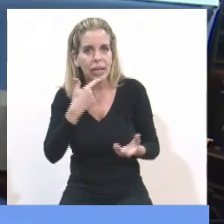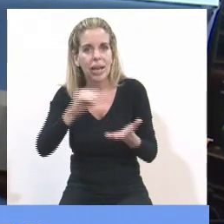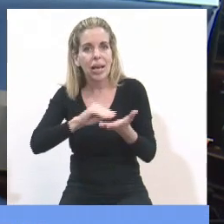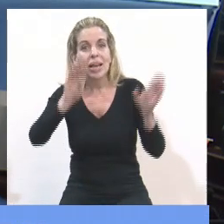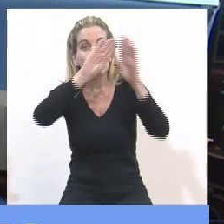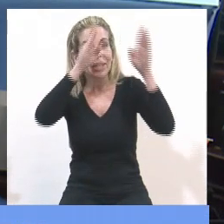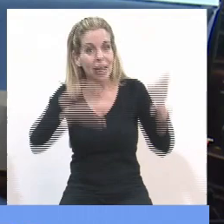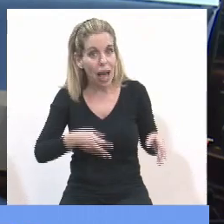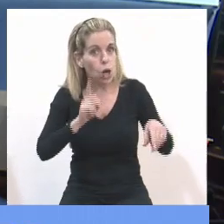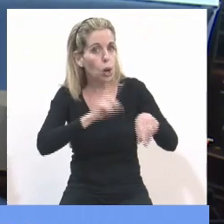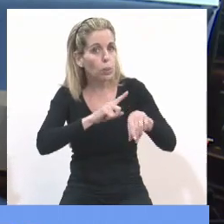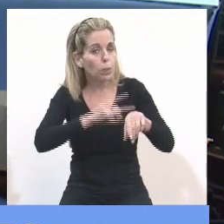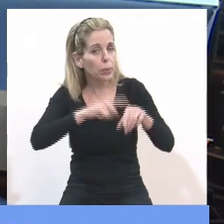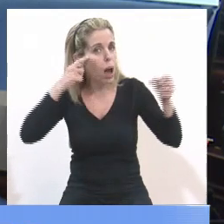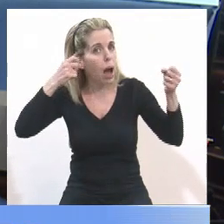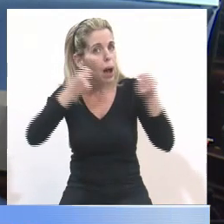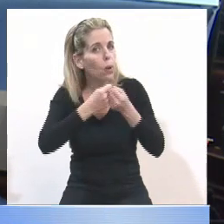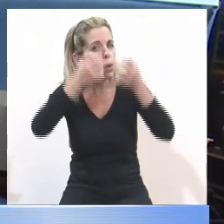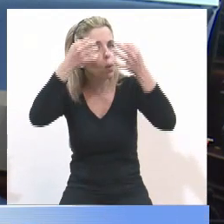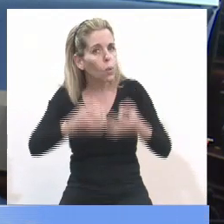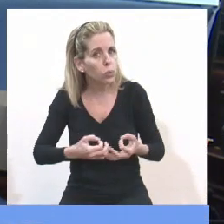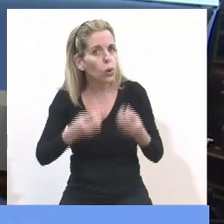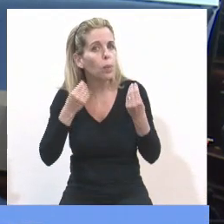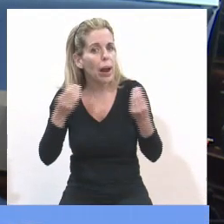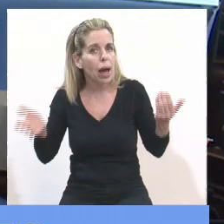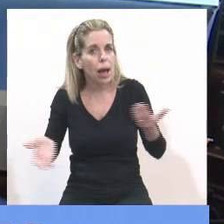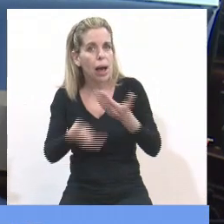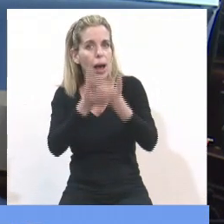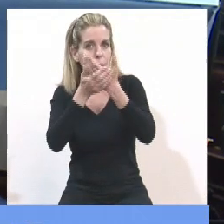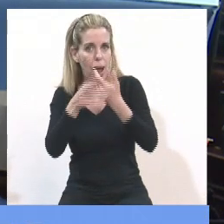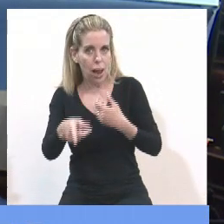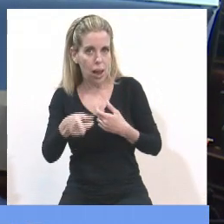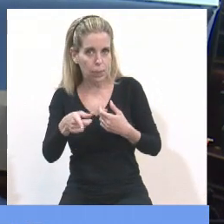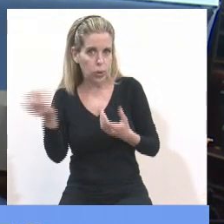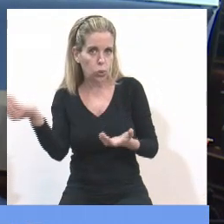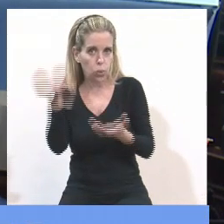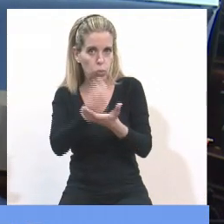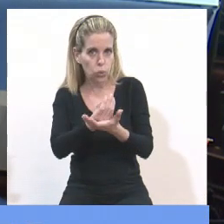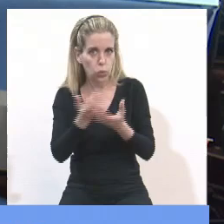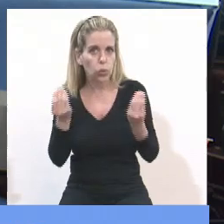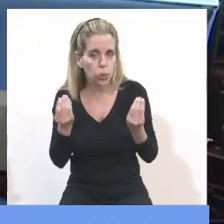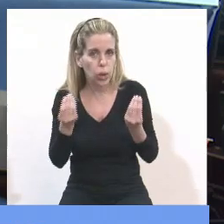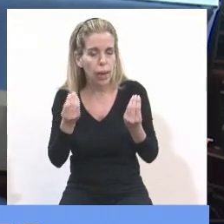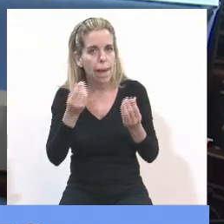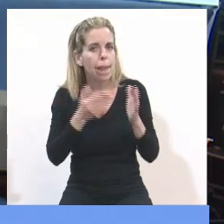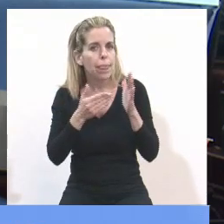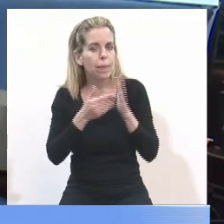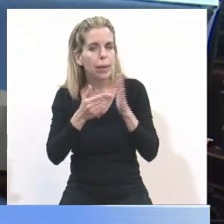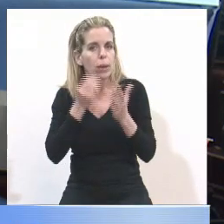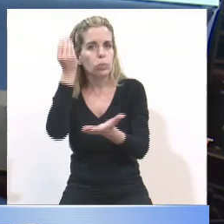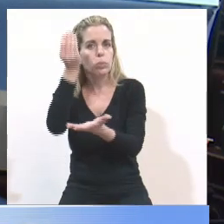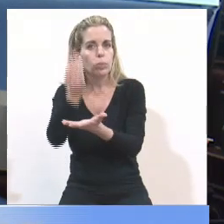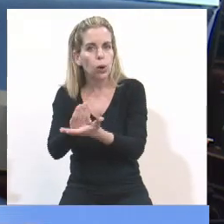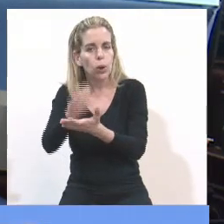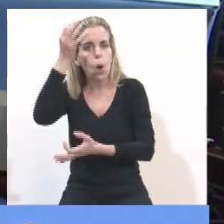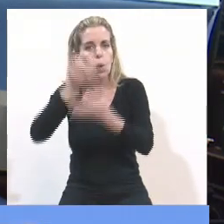Senado, al momento de otorgar el aval para ejercer una función jurisdiccional concreta, lo hace con relación a un cargo